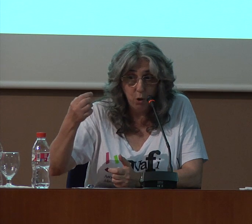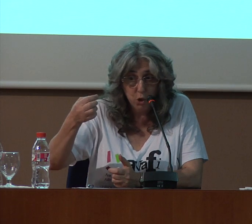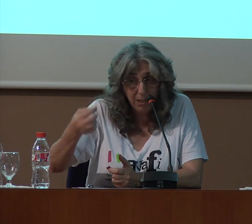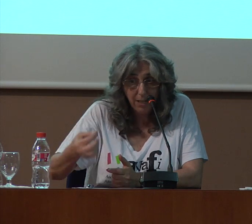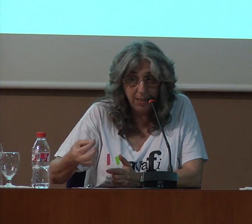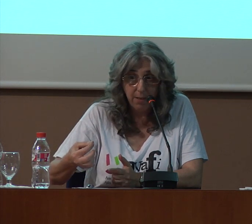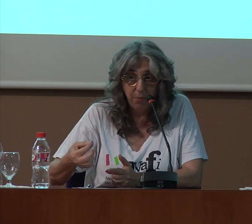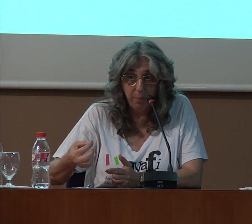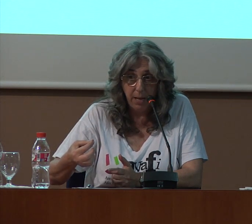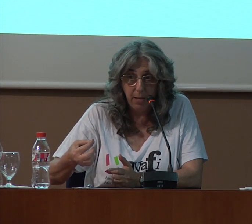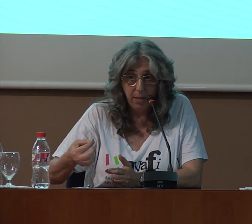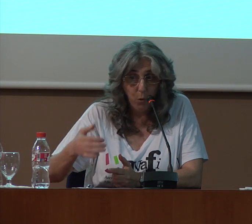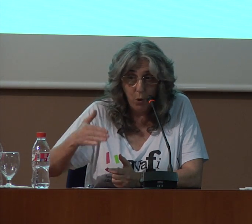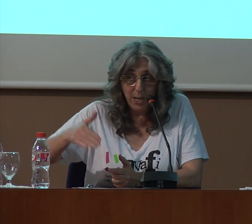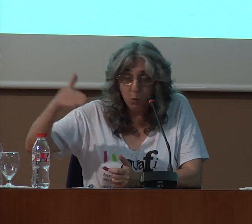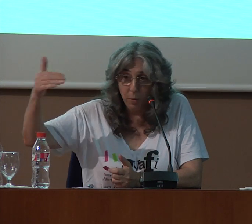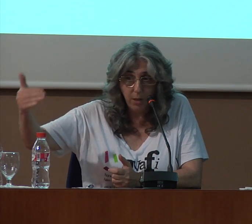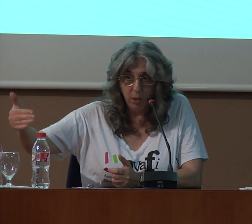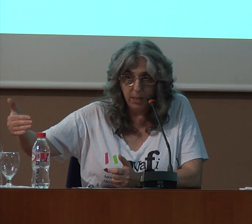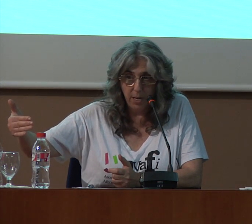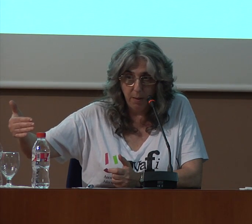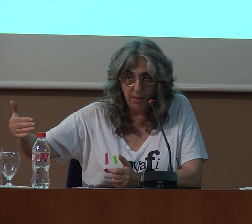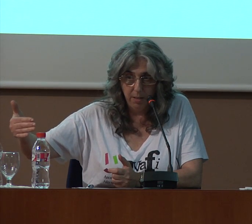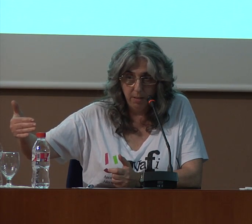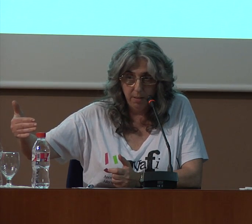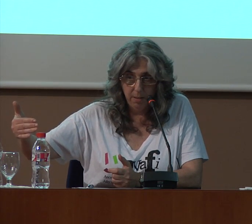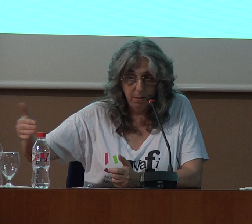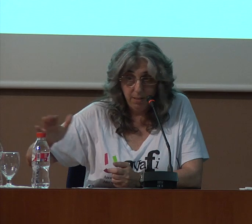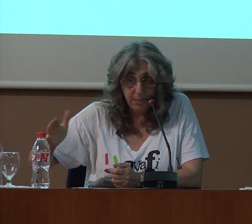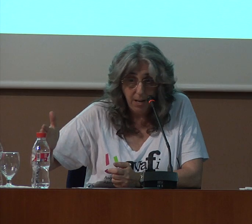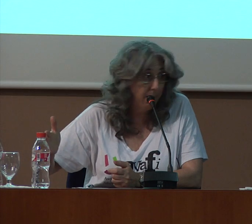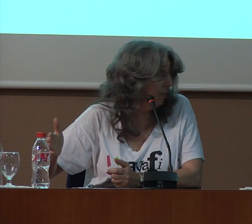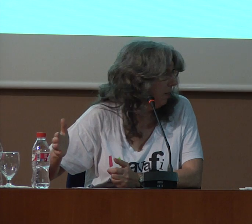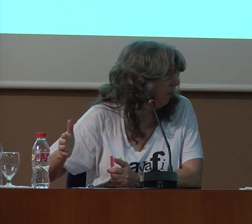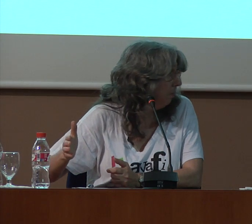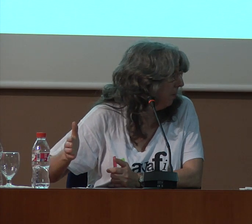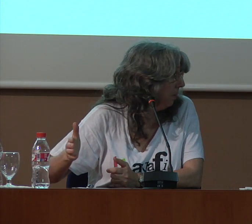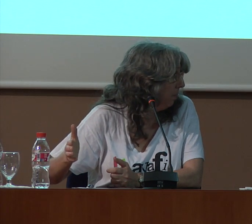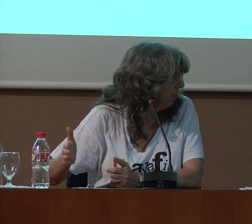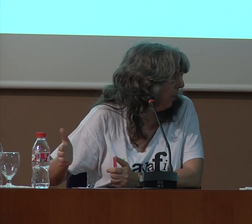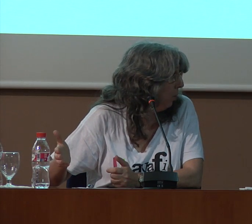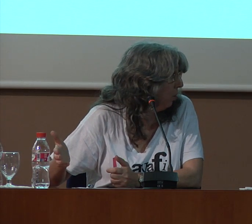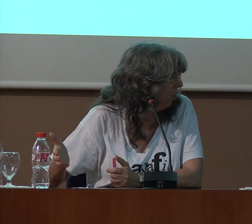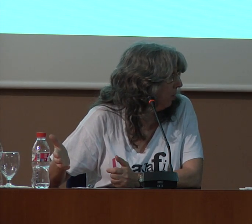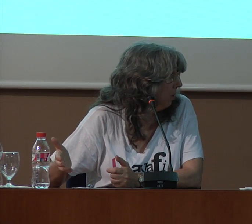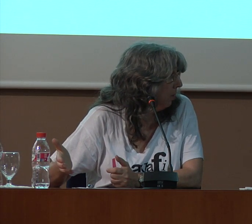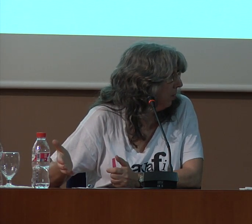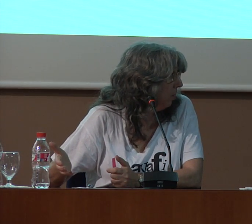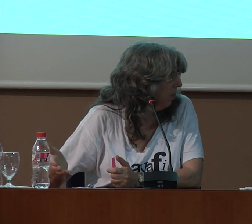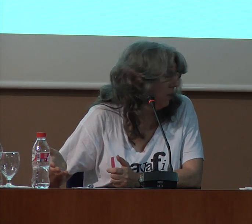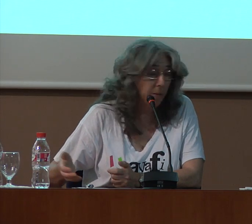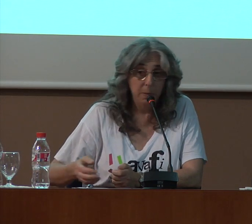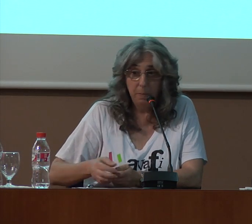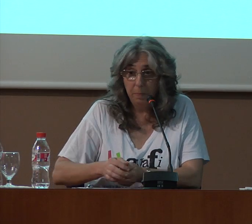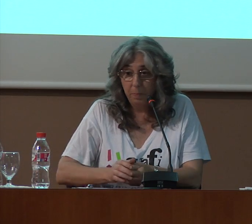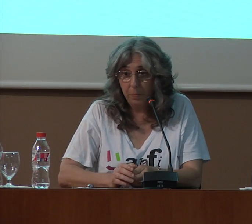vez te diagnostican de esa enfermedad, luego ya es tu médico el que te lleva. Sí. Ya está. El problema siempre ante un paciente, el